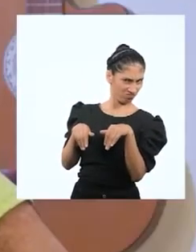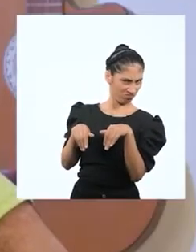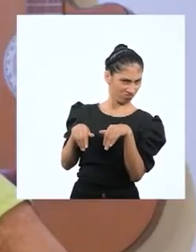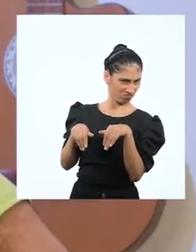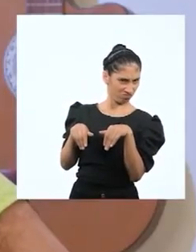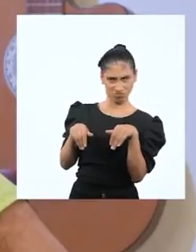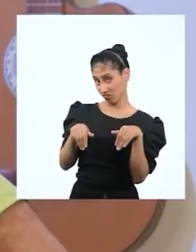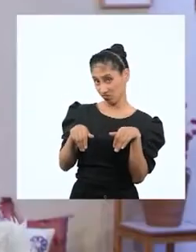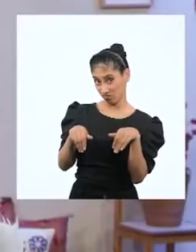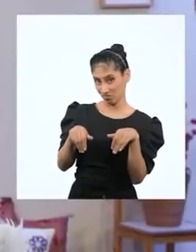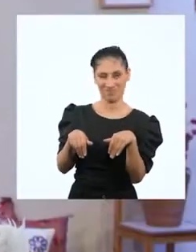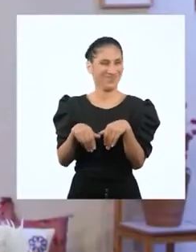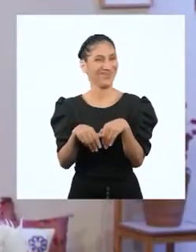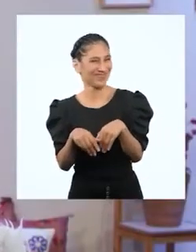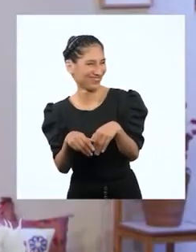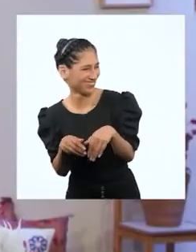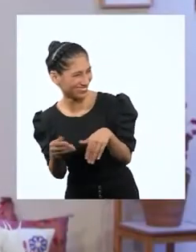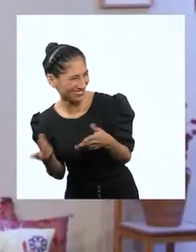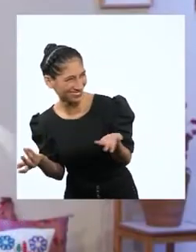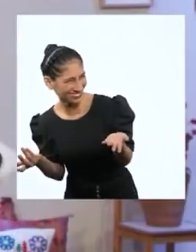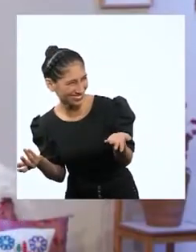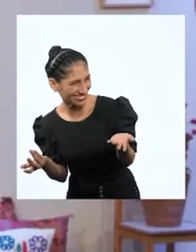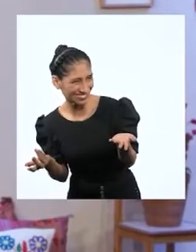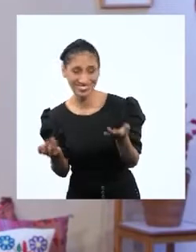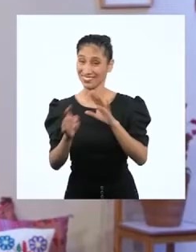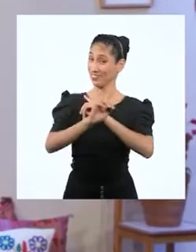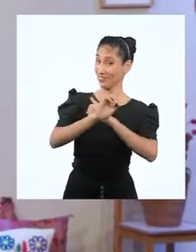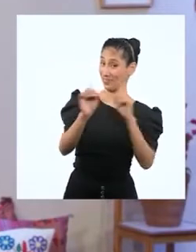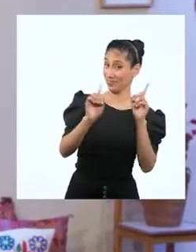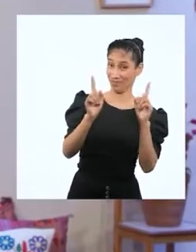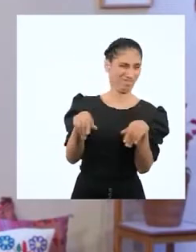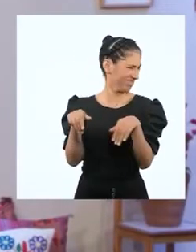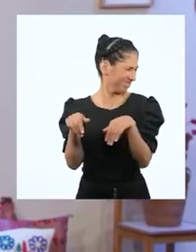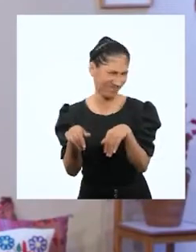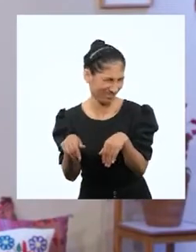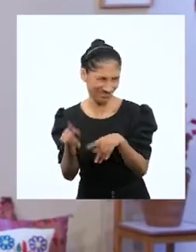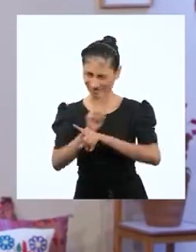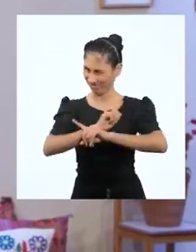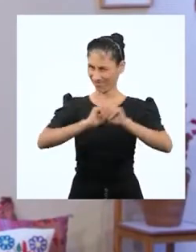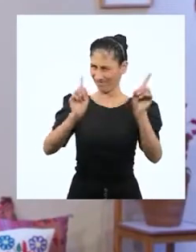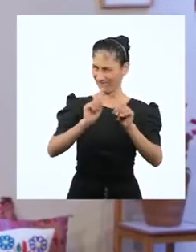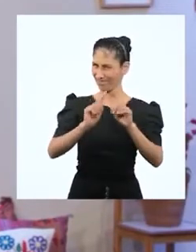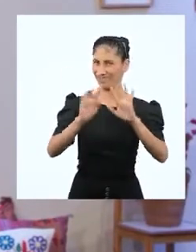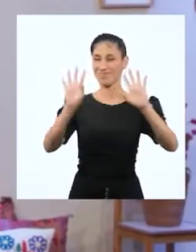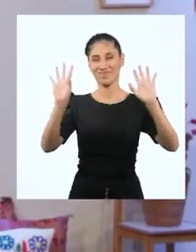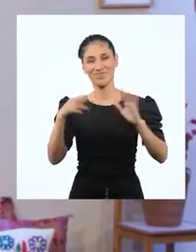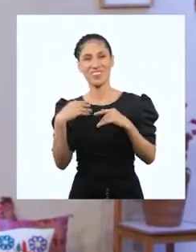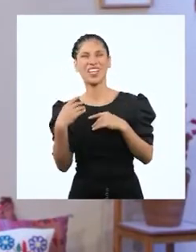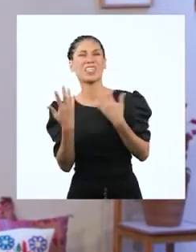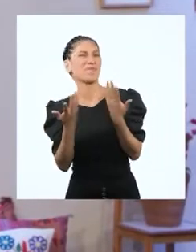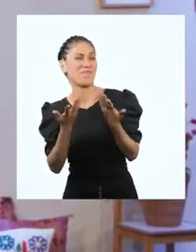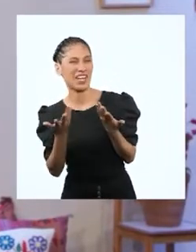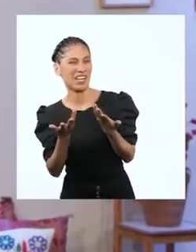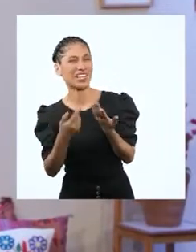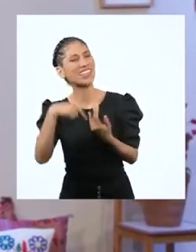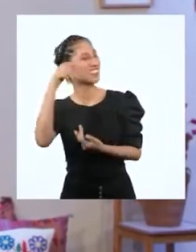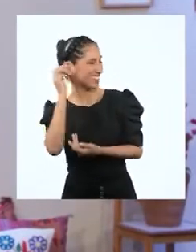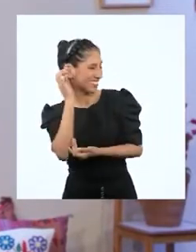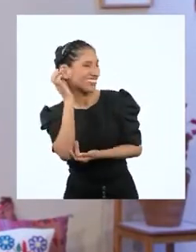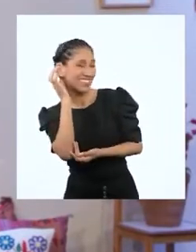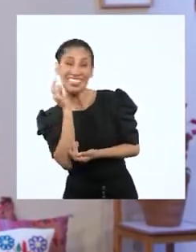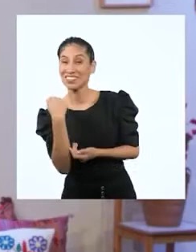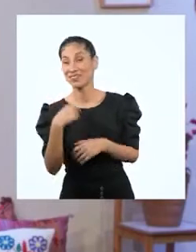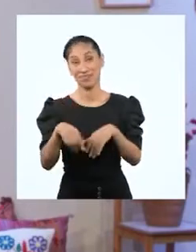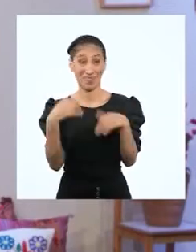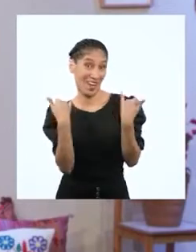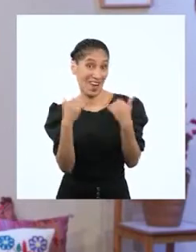estás enojado, ¿eh? ¡No estoy enojado! Hago parecer